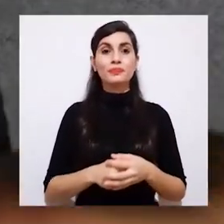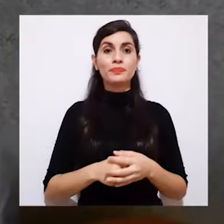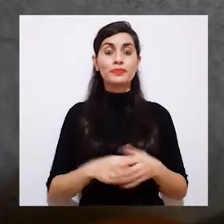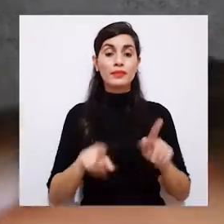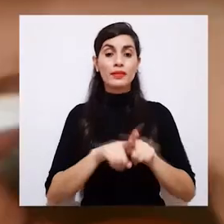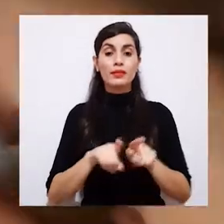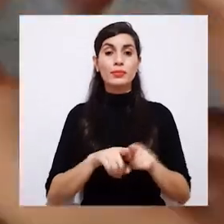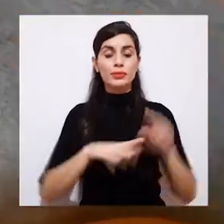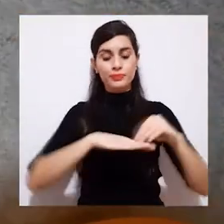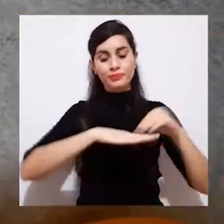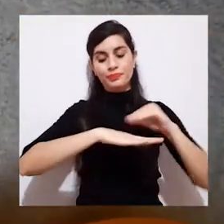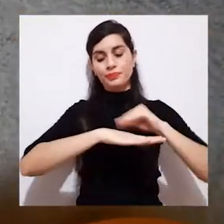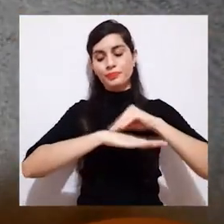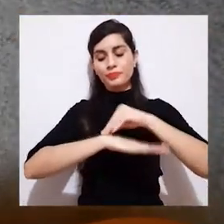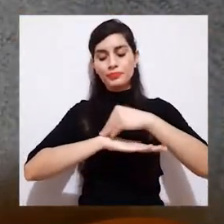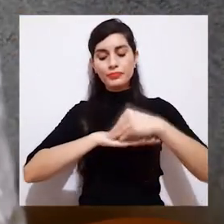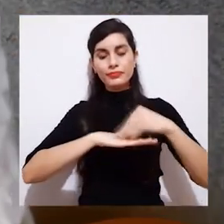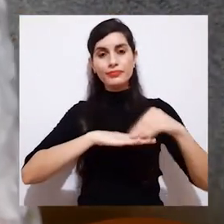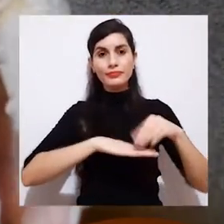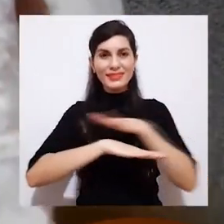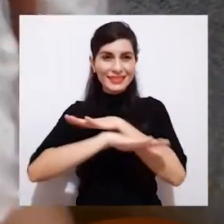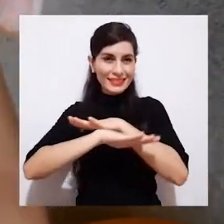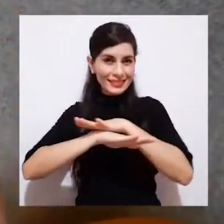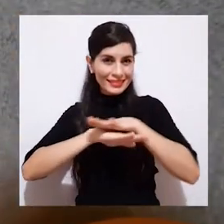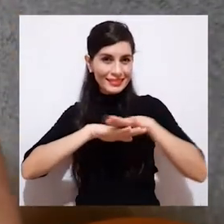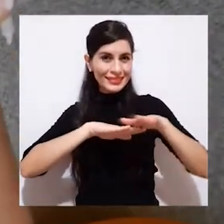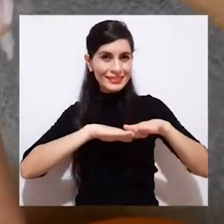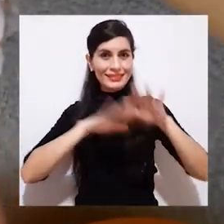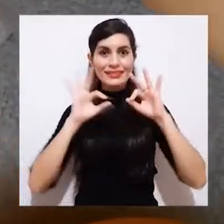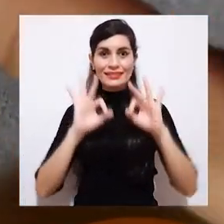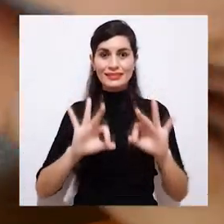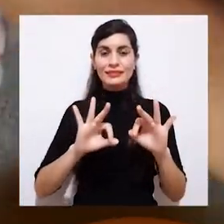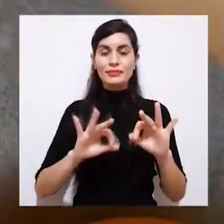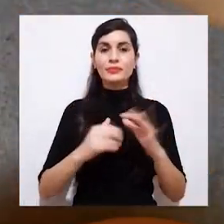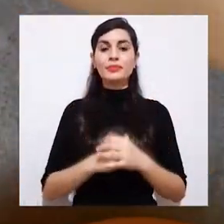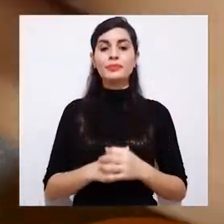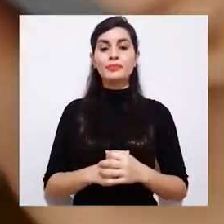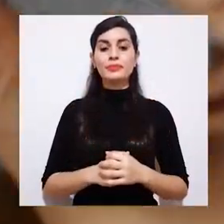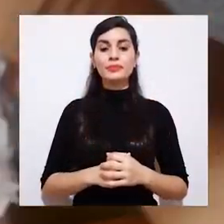Recuerden aplicar el látex por toda la mano de manera uniforme.